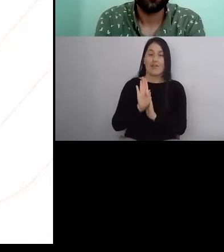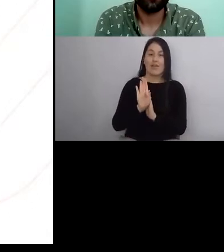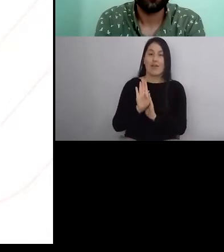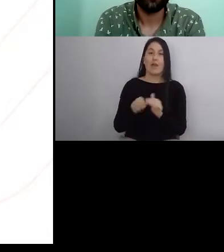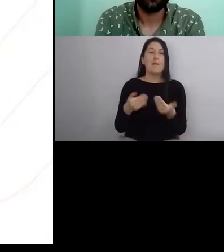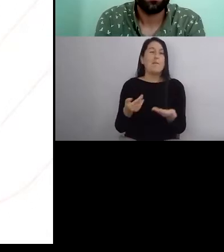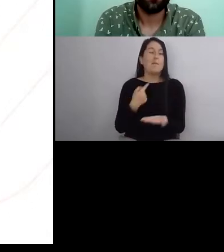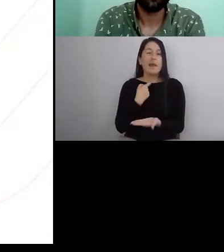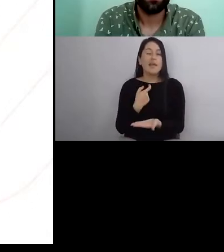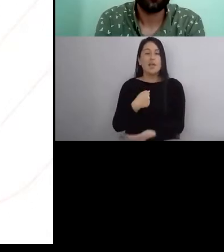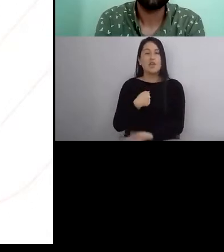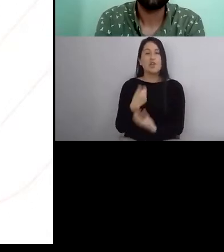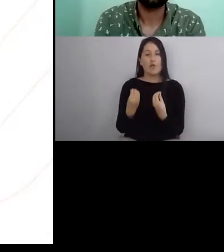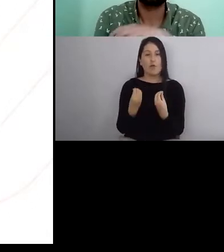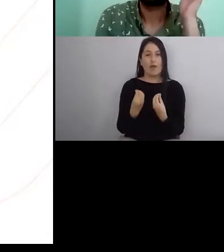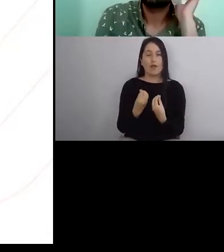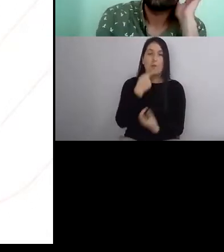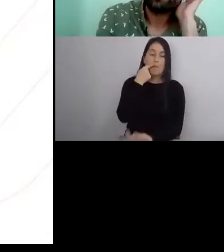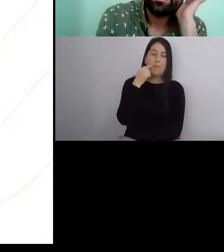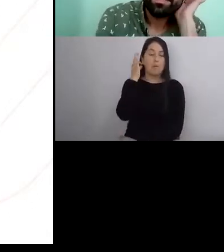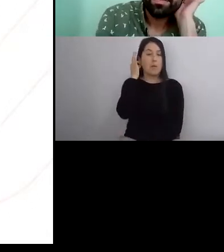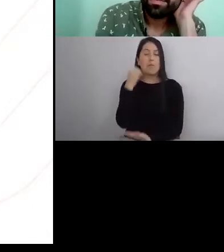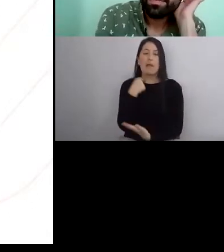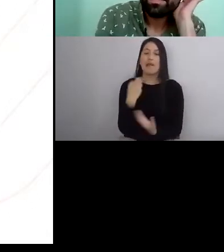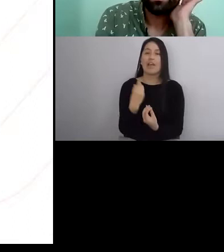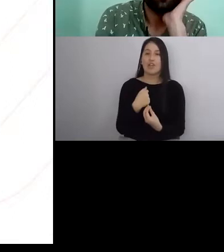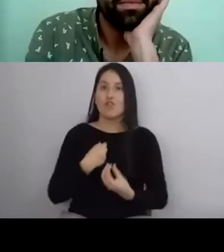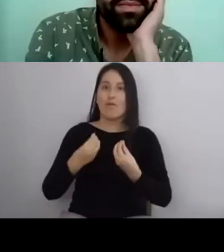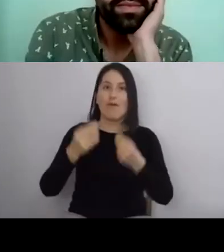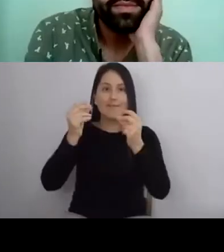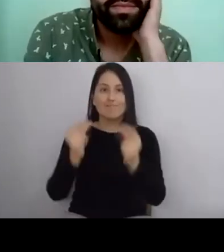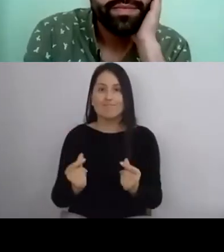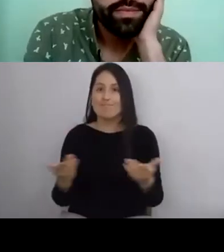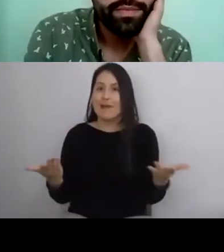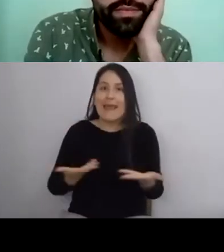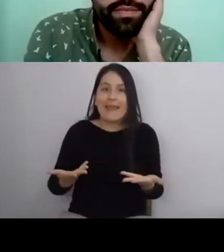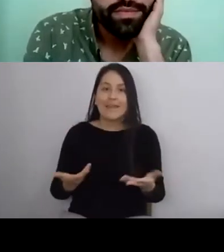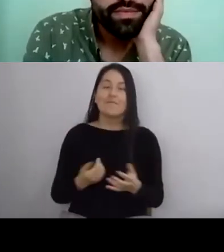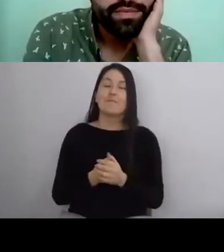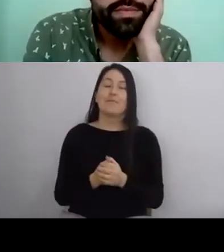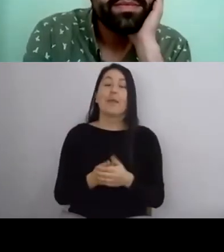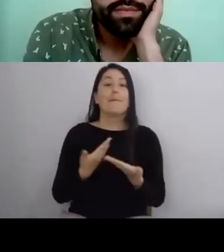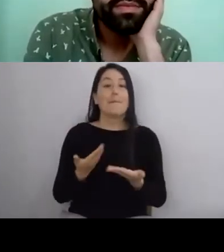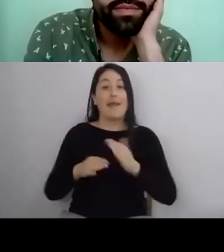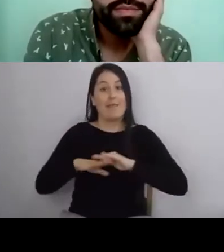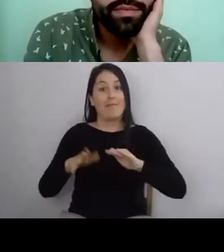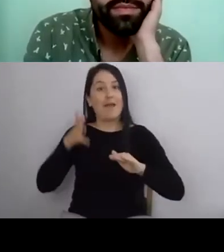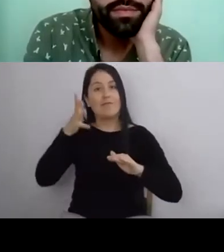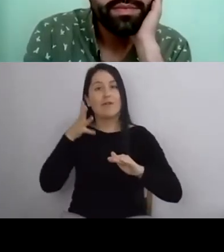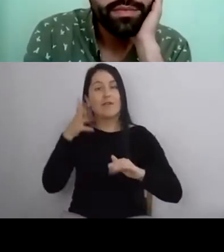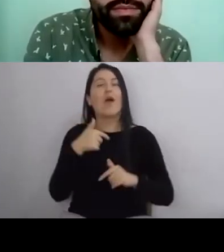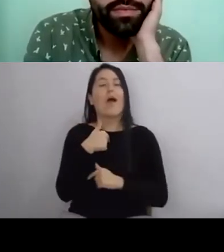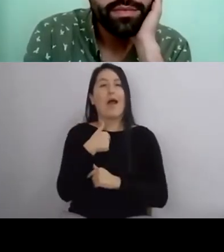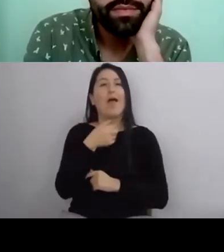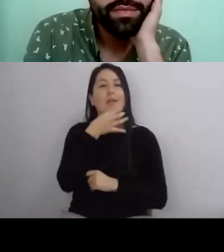soy bueno? ¿Para qué soy buena? ¿Ya? Para que después, cuando vayamos terminando la charla, puedan ir consolidando todo esto y decir, ¿sabes